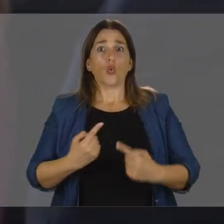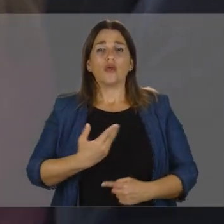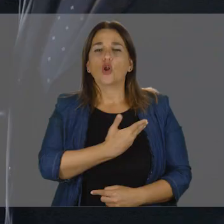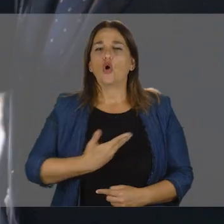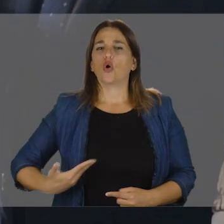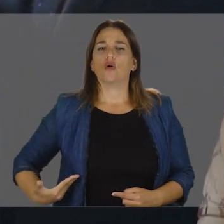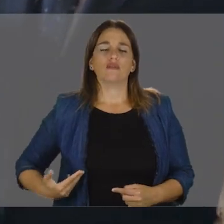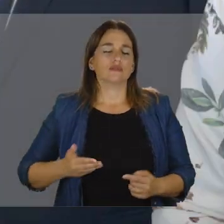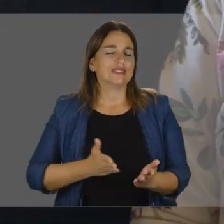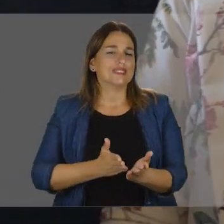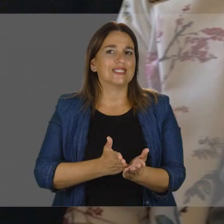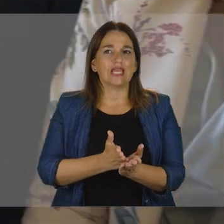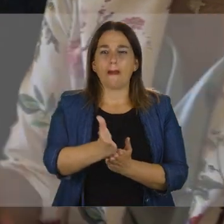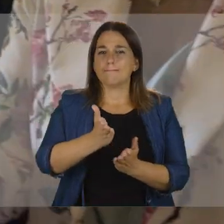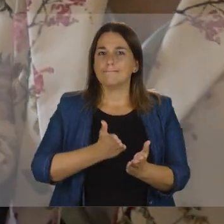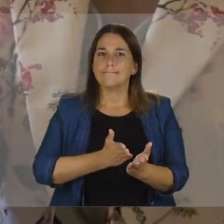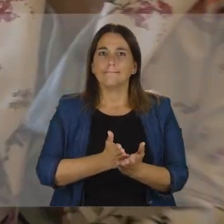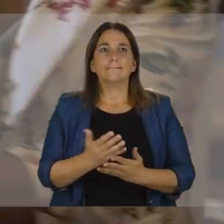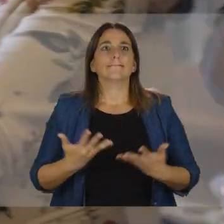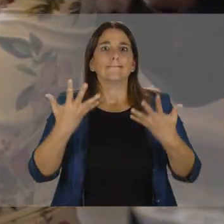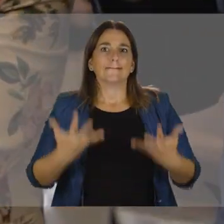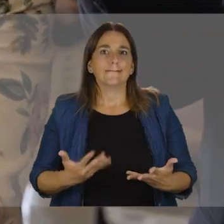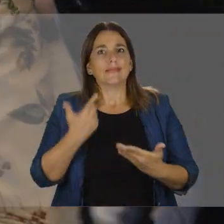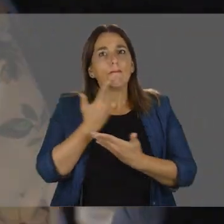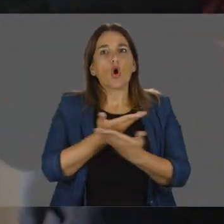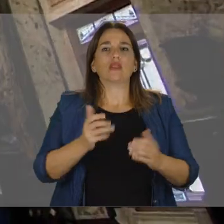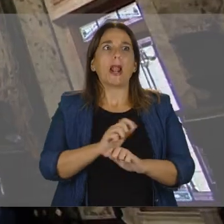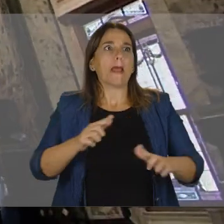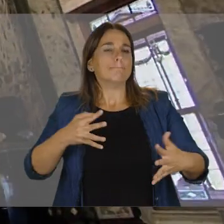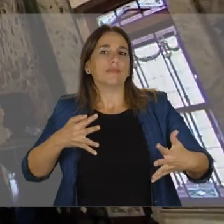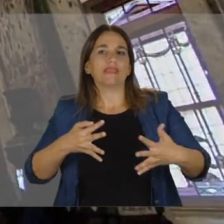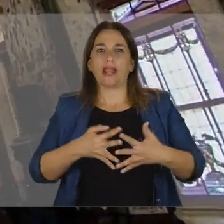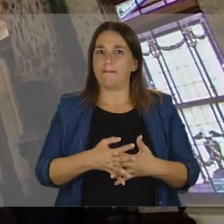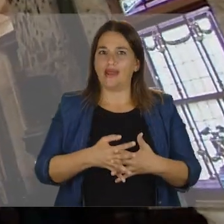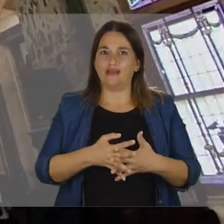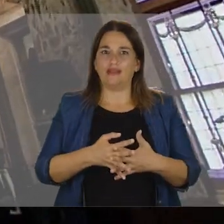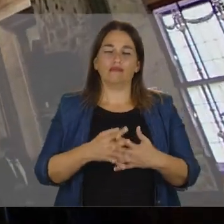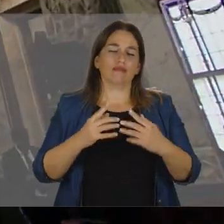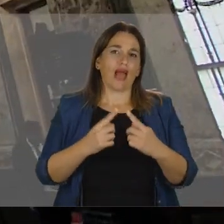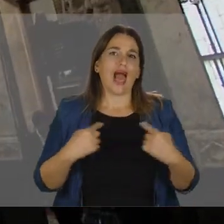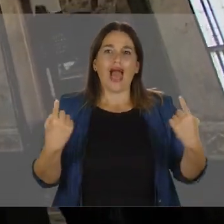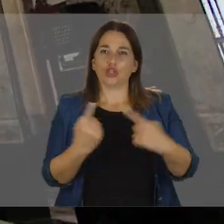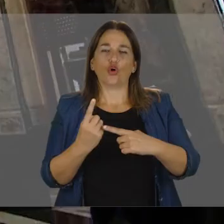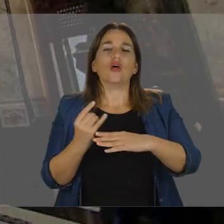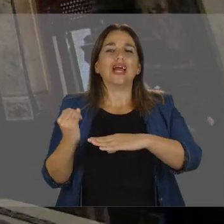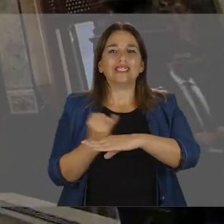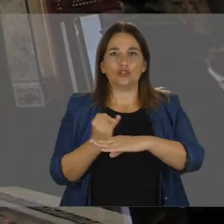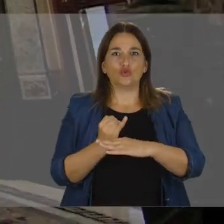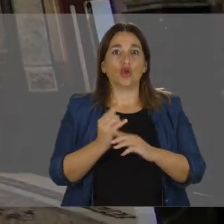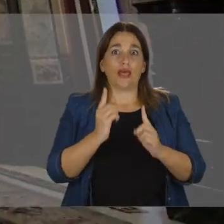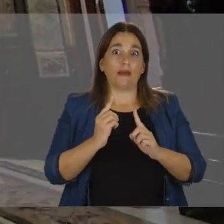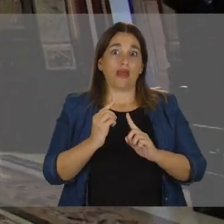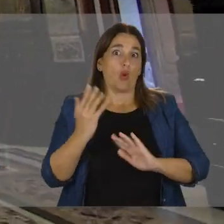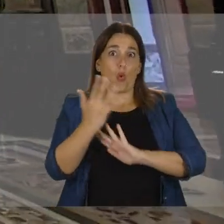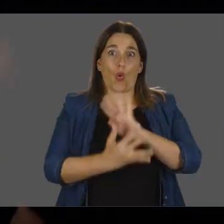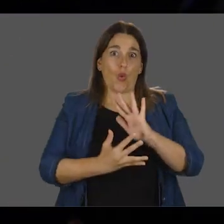Nuestro gobierno tiene una profunda vocación de transparencia y de información a los poderes y